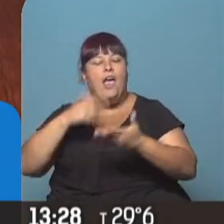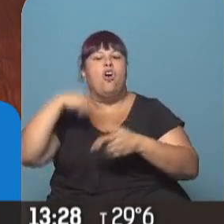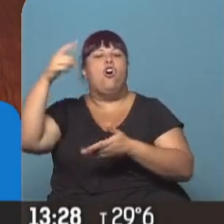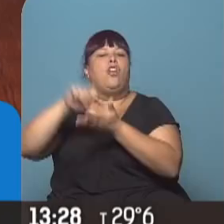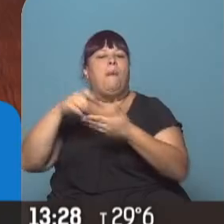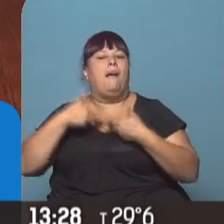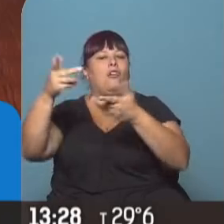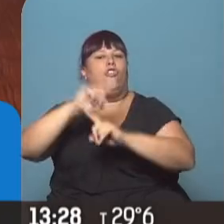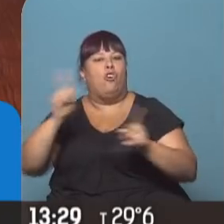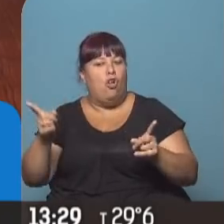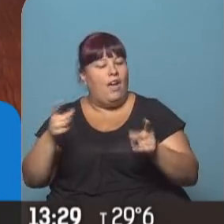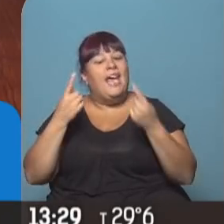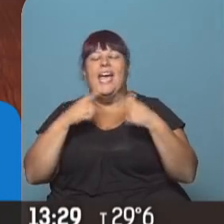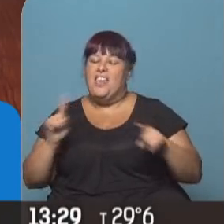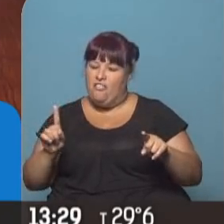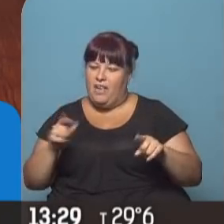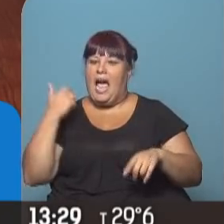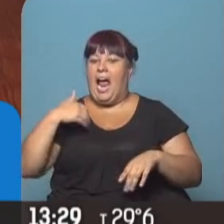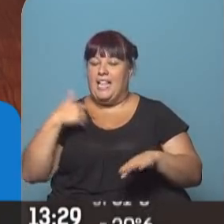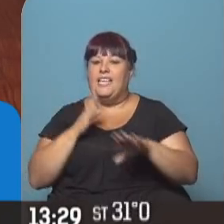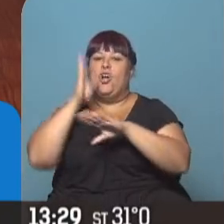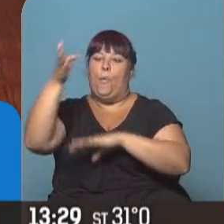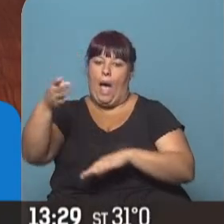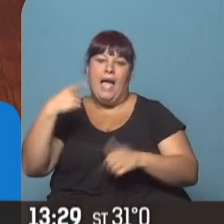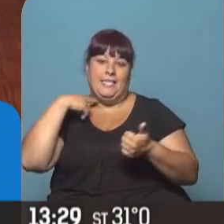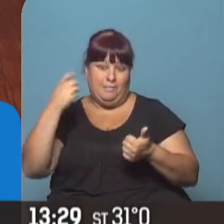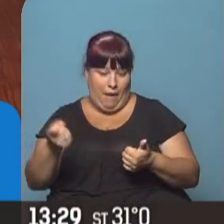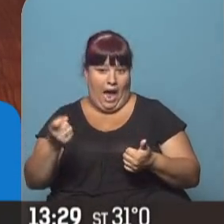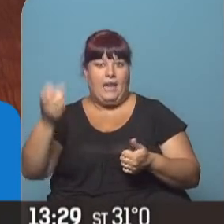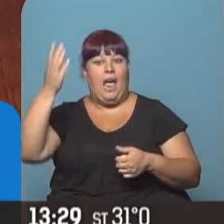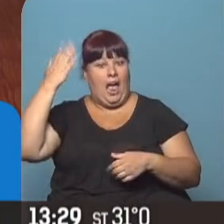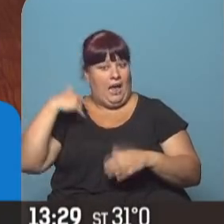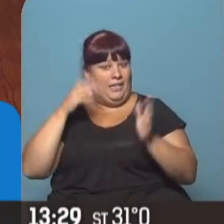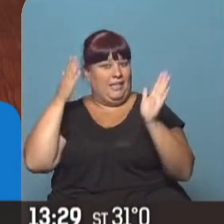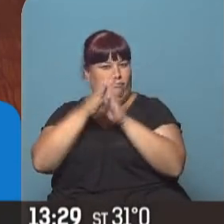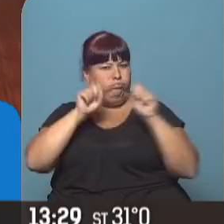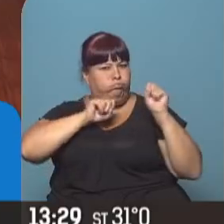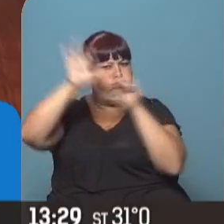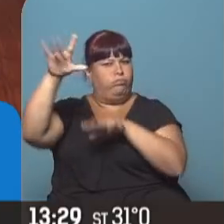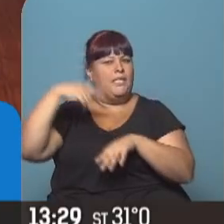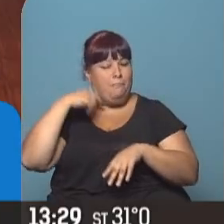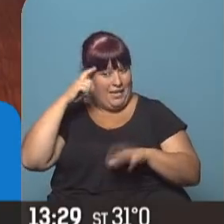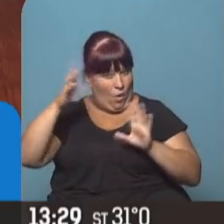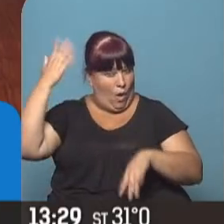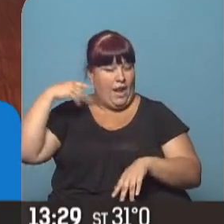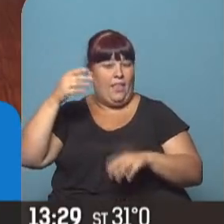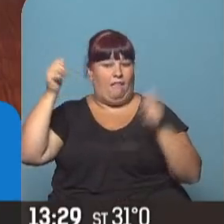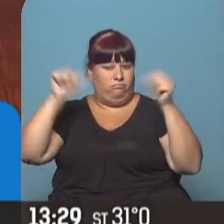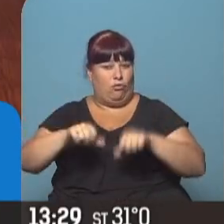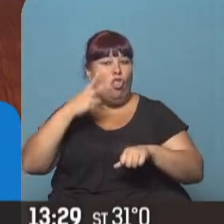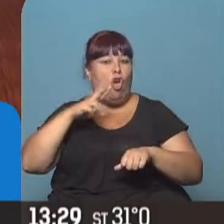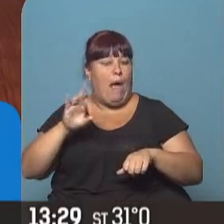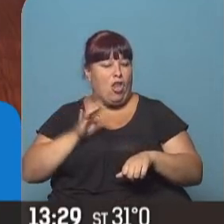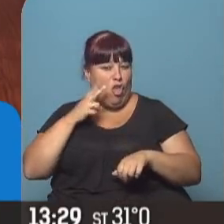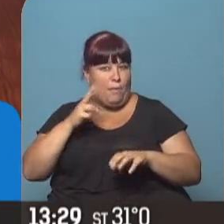otros países? Porque no es lo mismo cuando un argentino va a España, cuando tuvo que haber un éxodo, recordamos la época del default en el 2000,